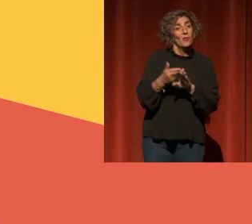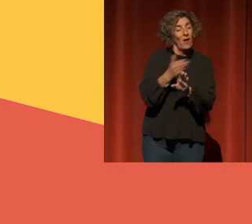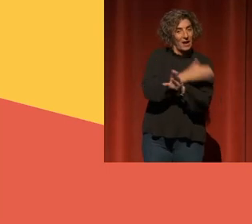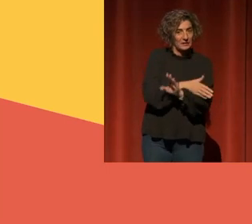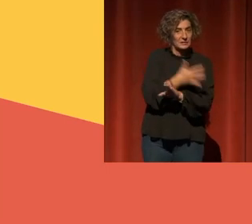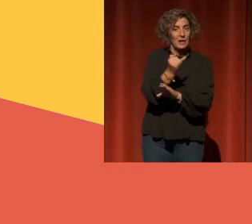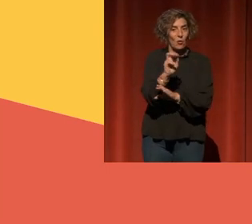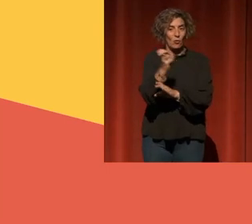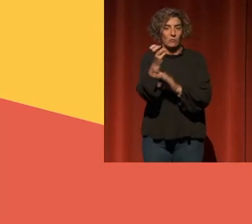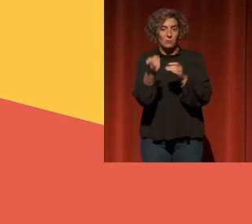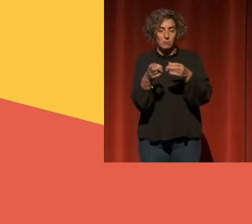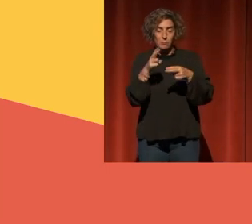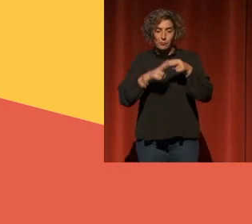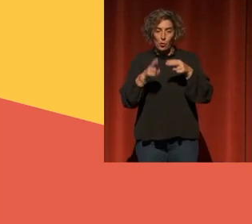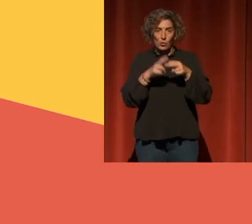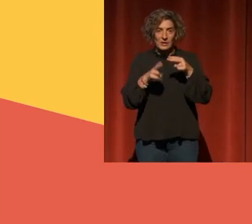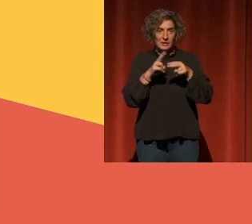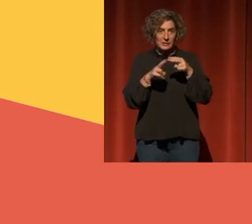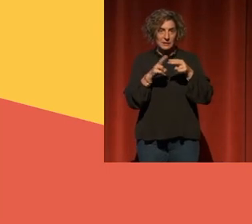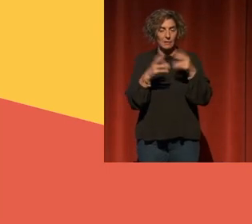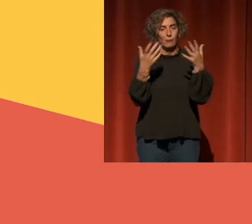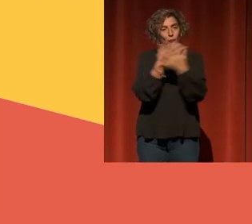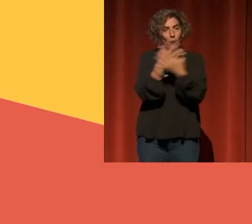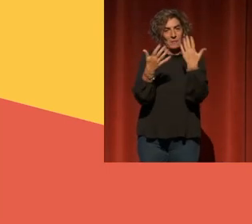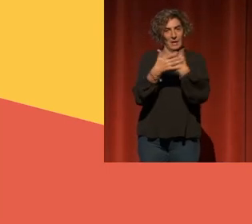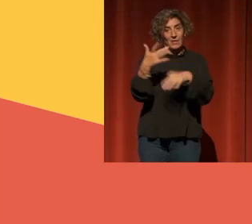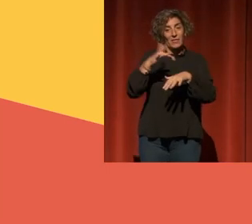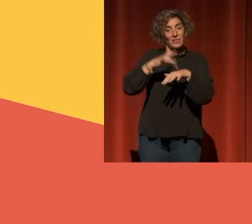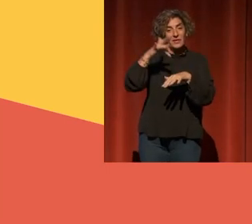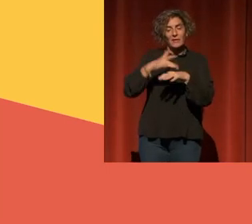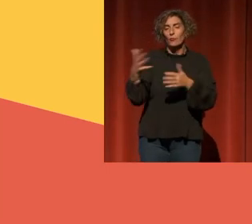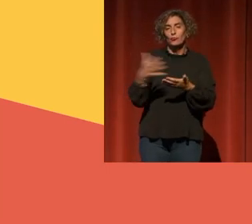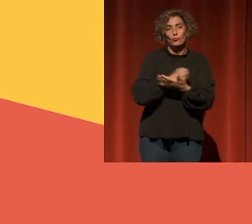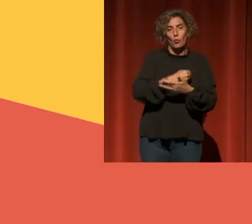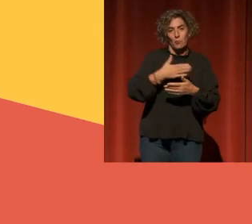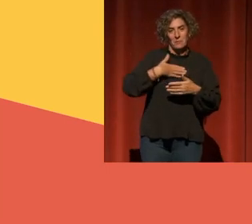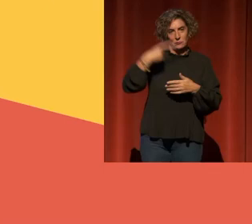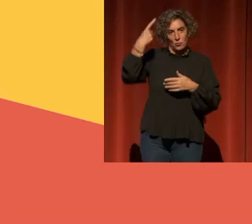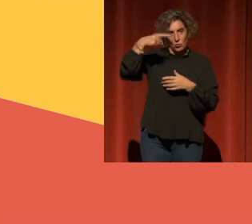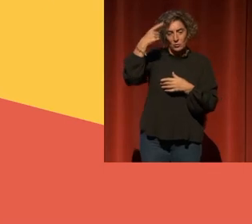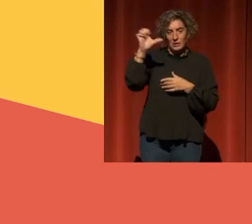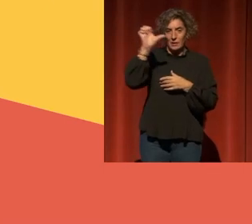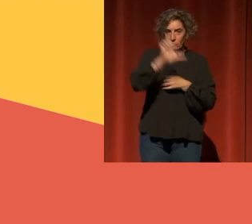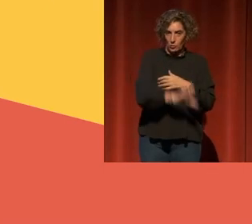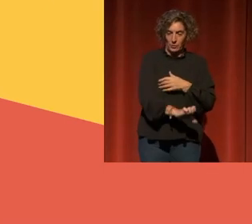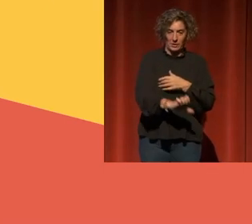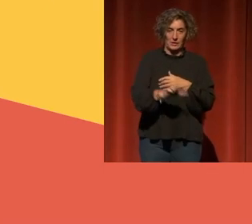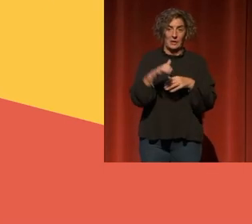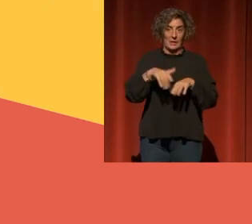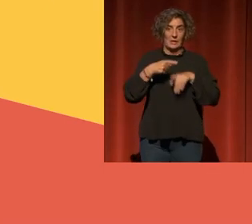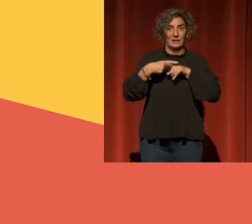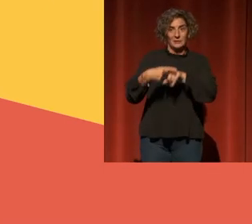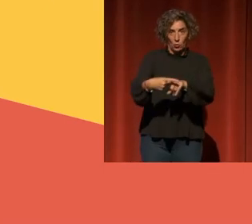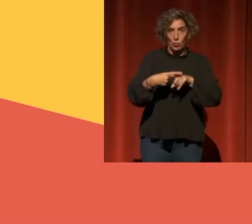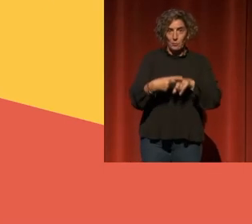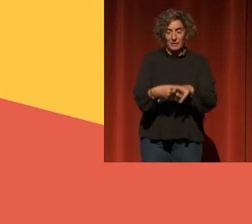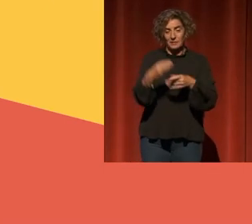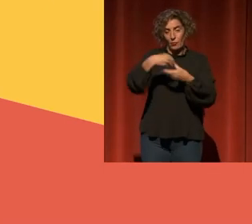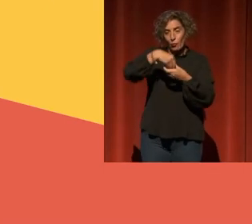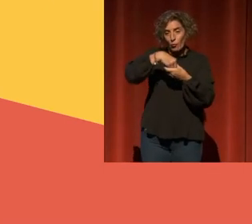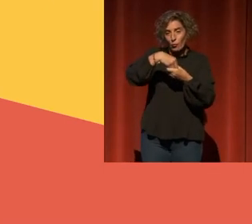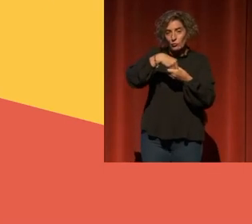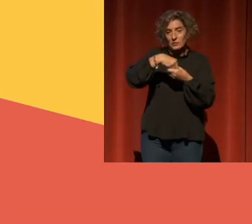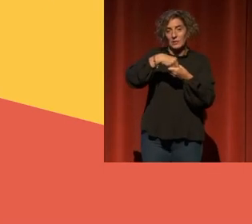coordinada para la digitalización de todo el patrimonio cultural europeo que permitiese compartir contenidos y